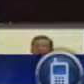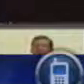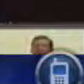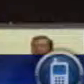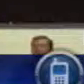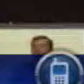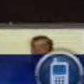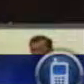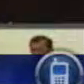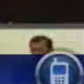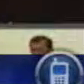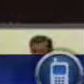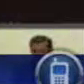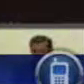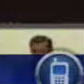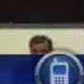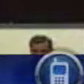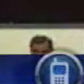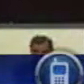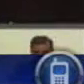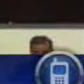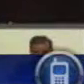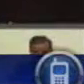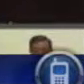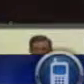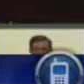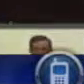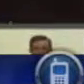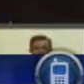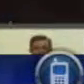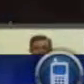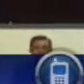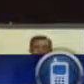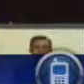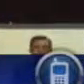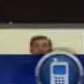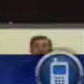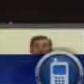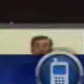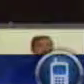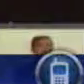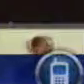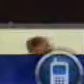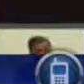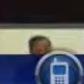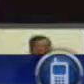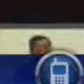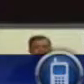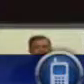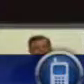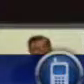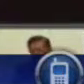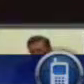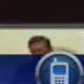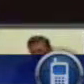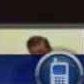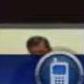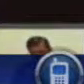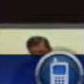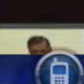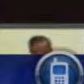información de quienes nos escuchan y de aquí compartiendo la información entre tú y yo, Pepe,